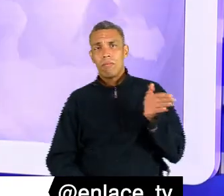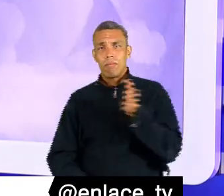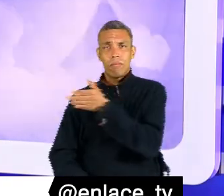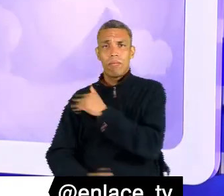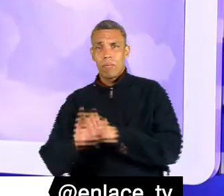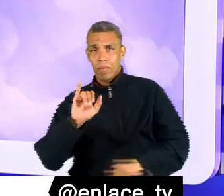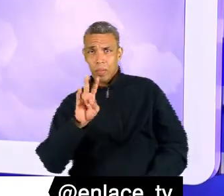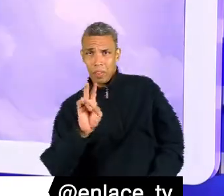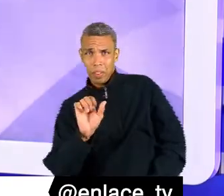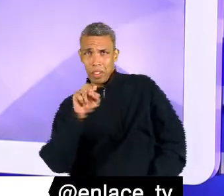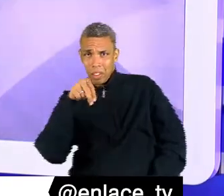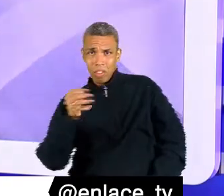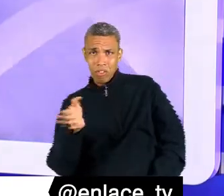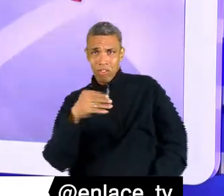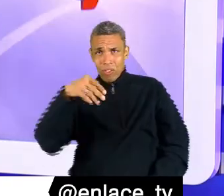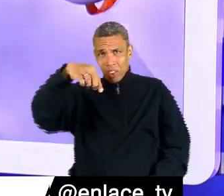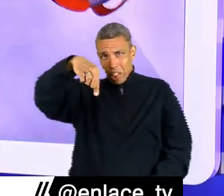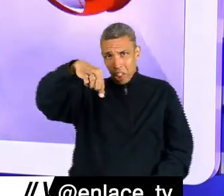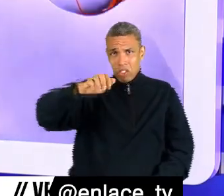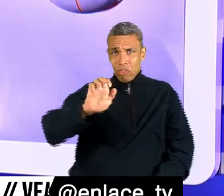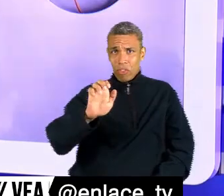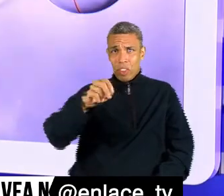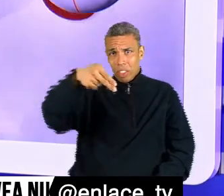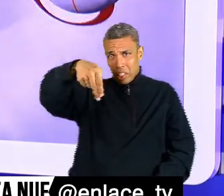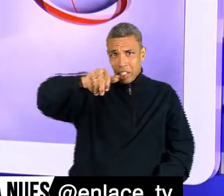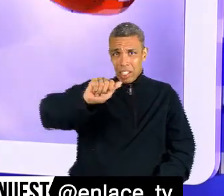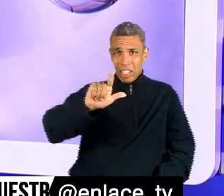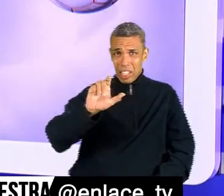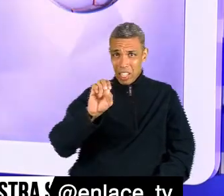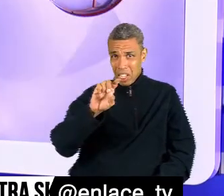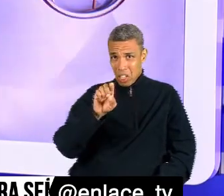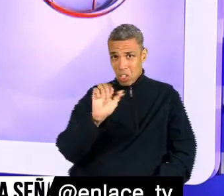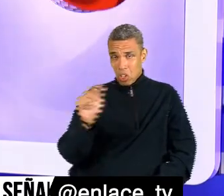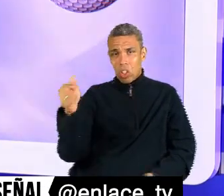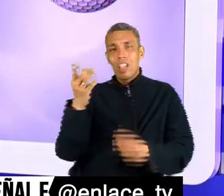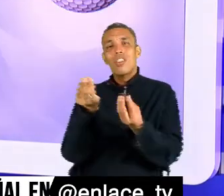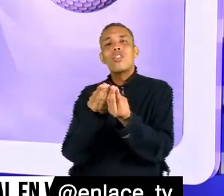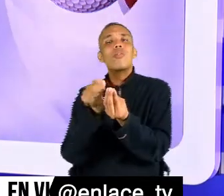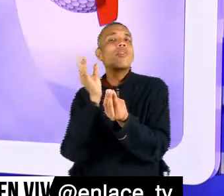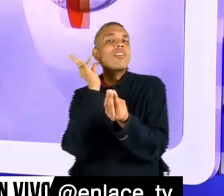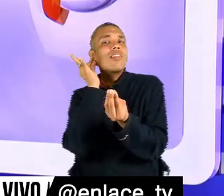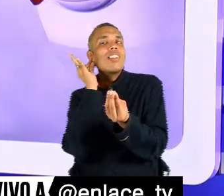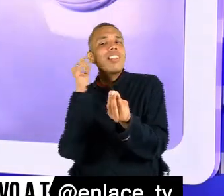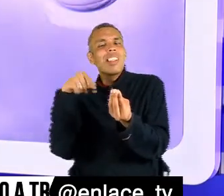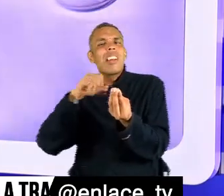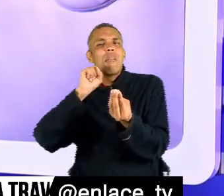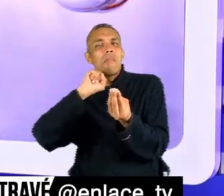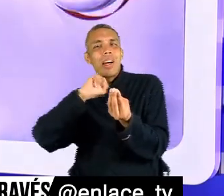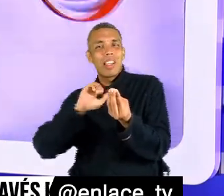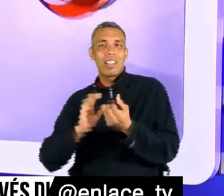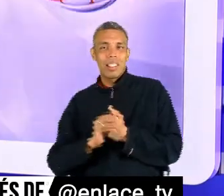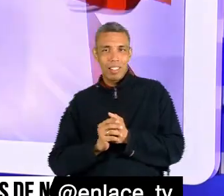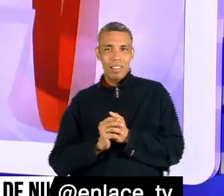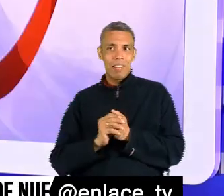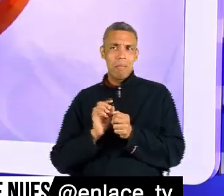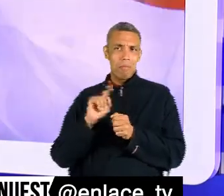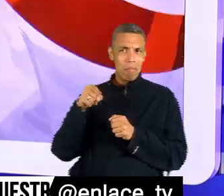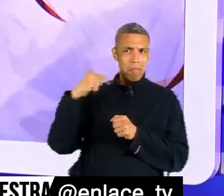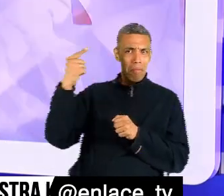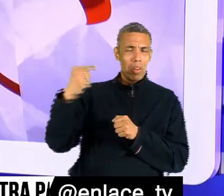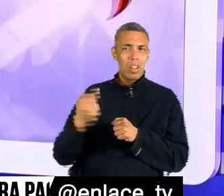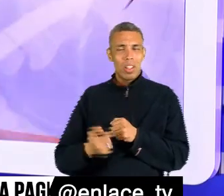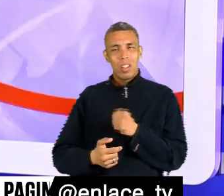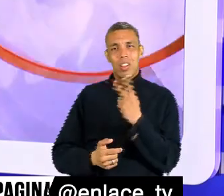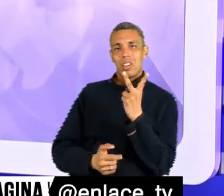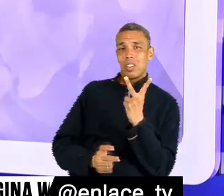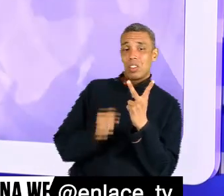de Barranqueñas Fútbol Club. Él entrena a las chicas pensando en lo que será la participación junto a Alianza Real, el otro conjunto femenino